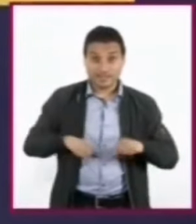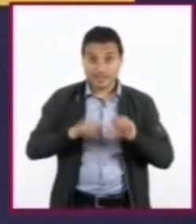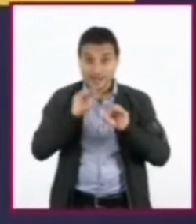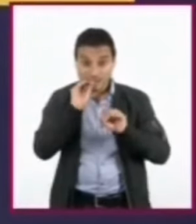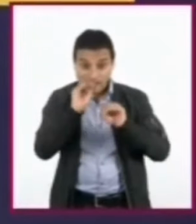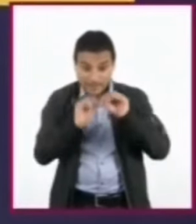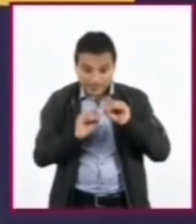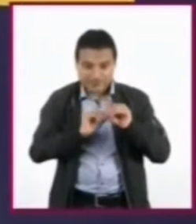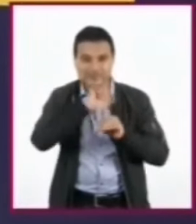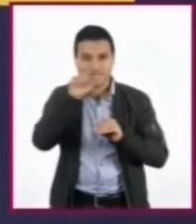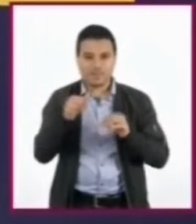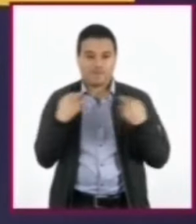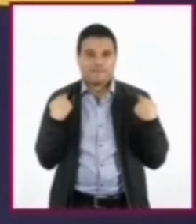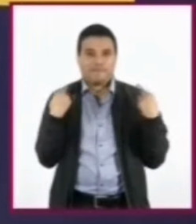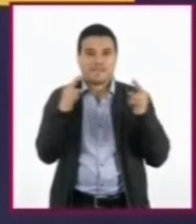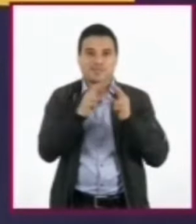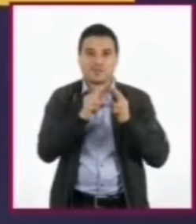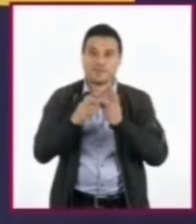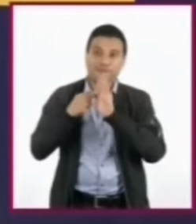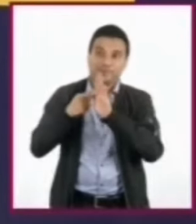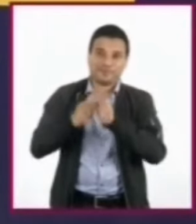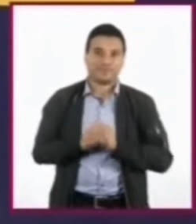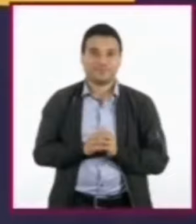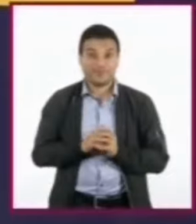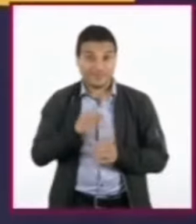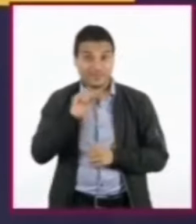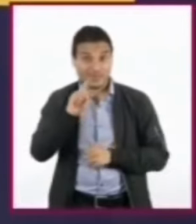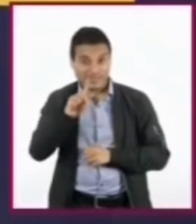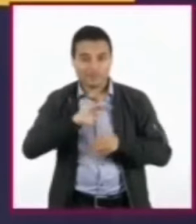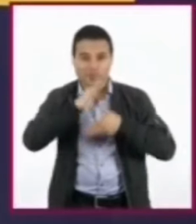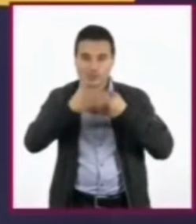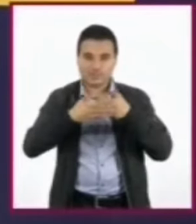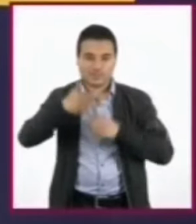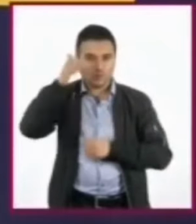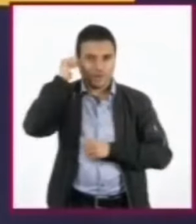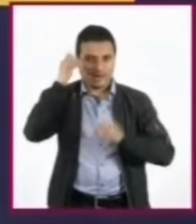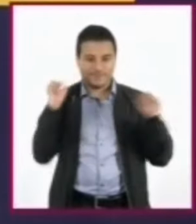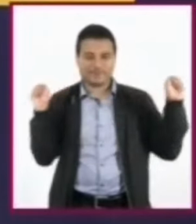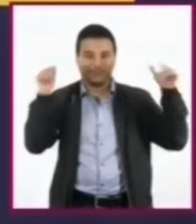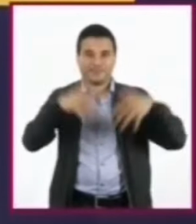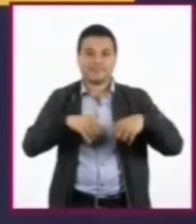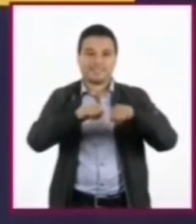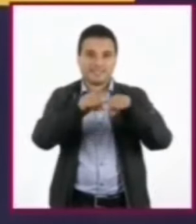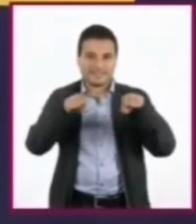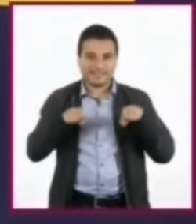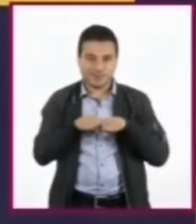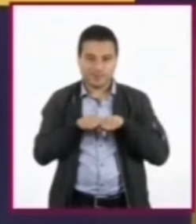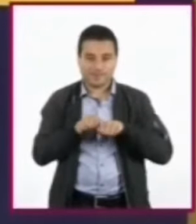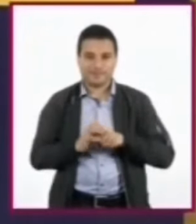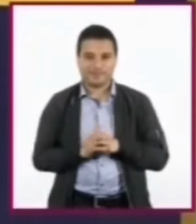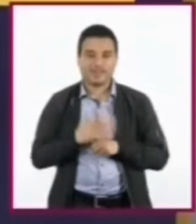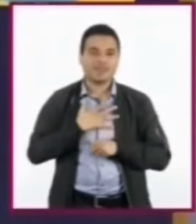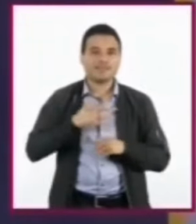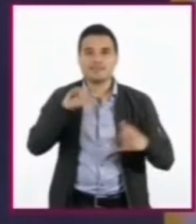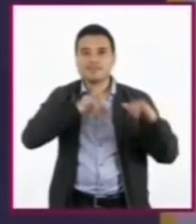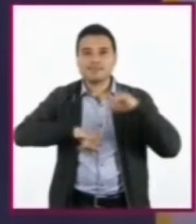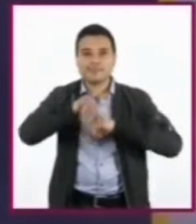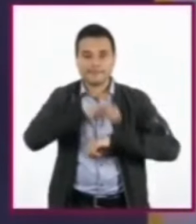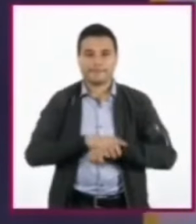y maestros una vez que podamos estar juntos nuevamente experimentando e investigando en el